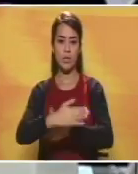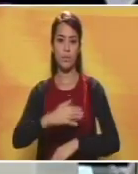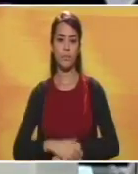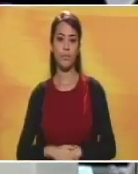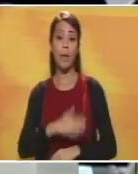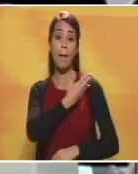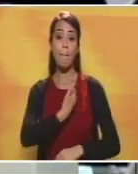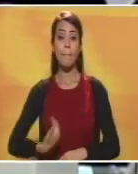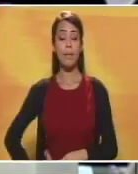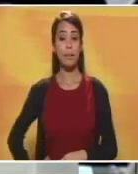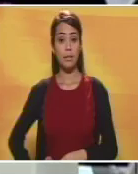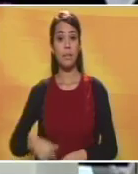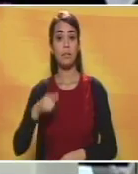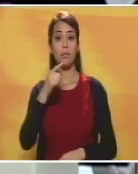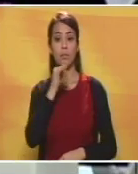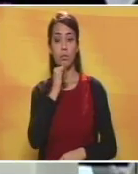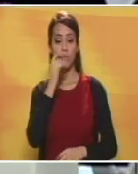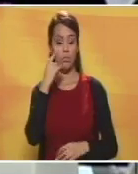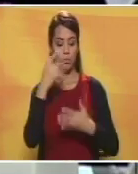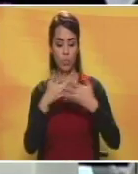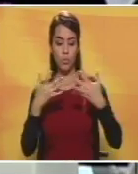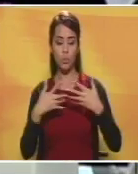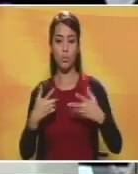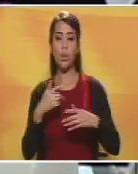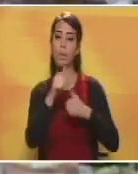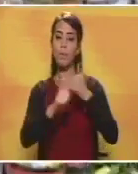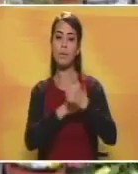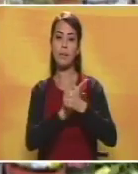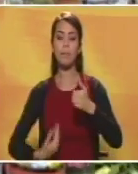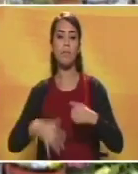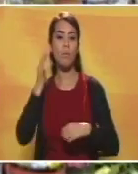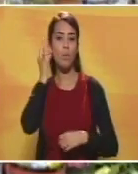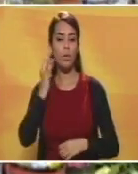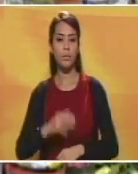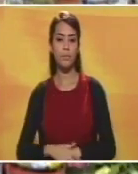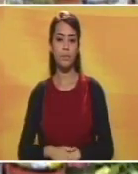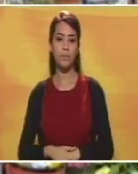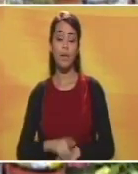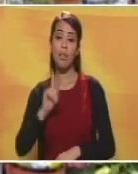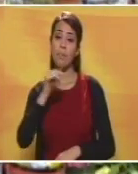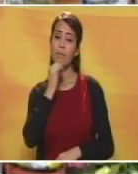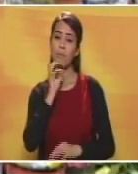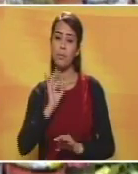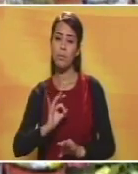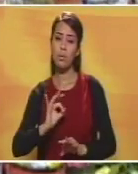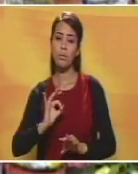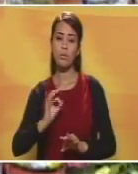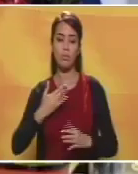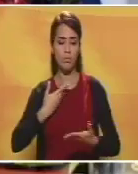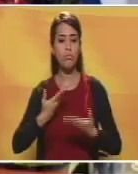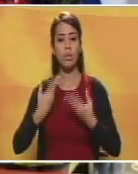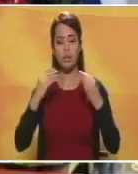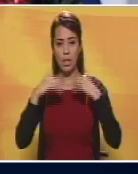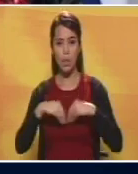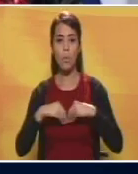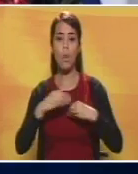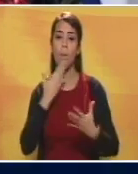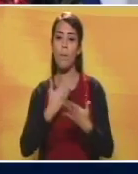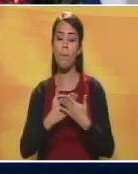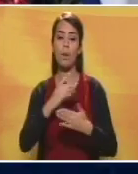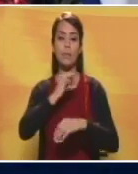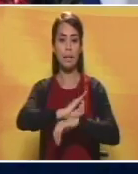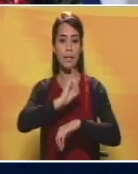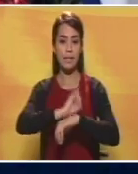mandatario lo expresó así en un comunicado leído por la vicepresidenta Rosario Murillo, donde además manifestó que comparte la propuesta de la Iglesia